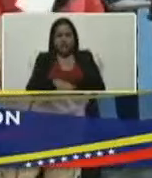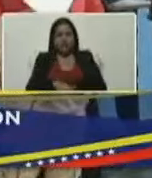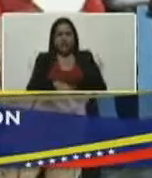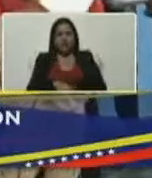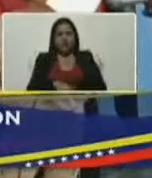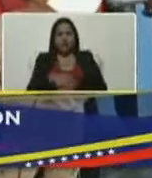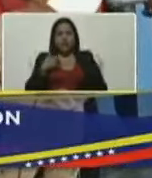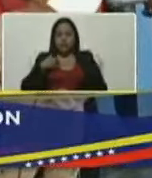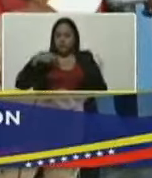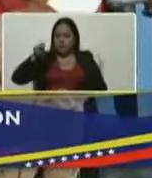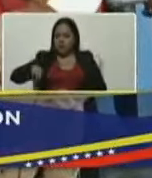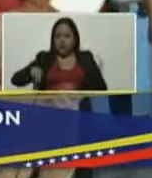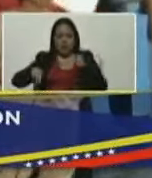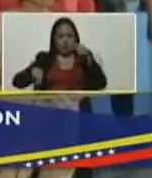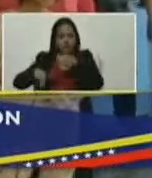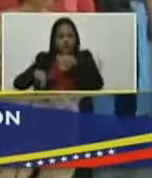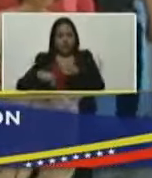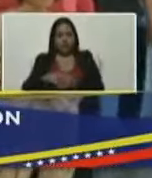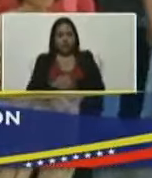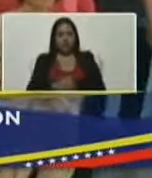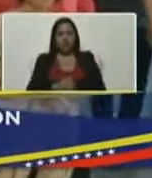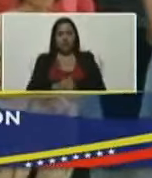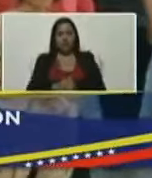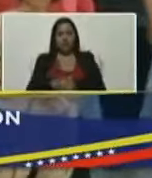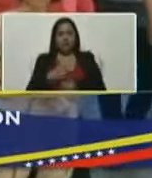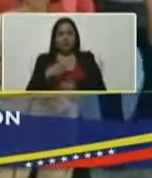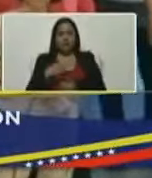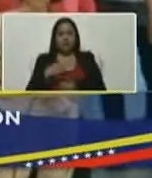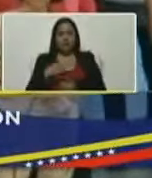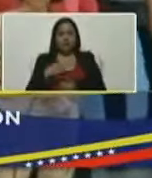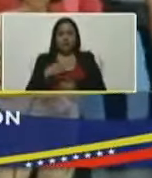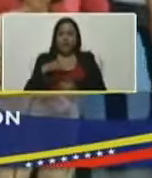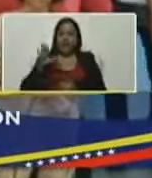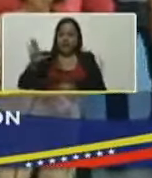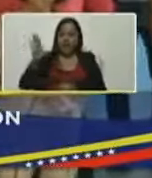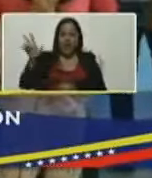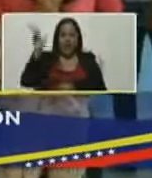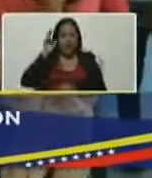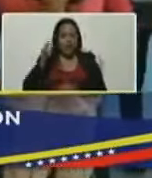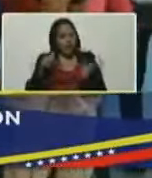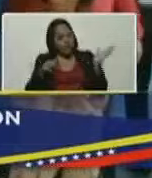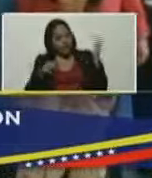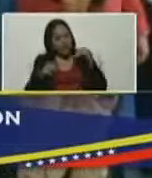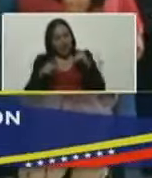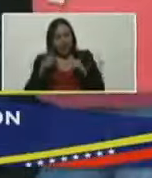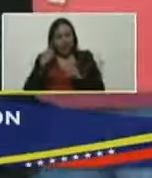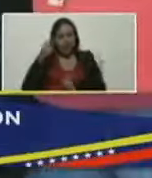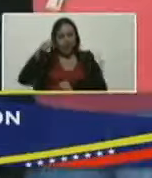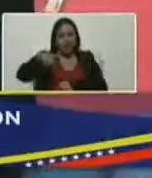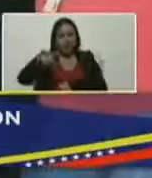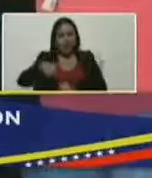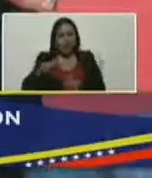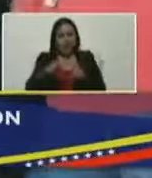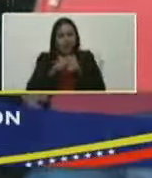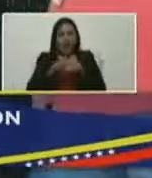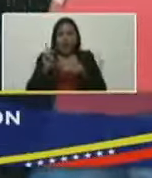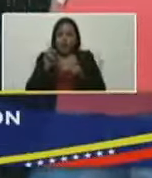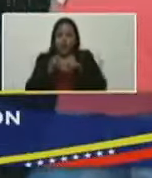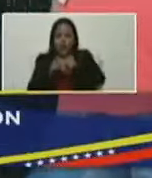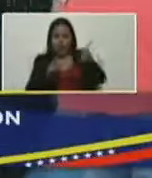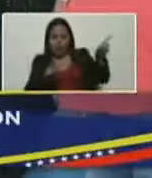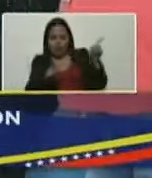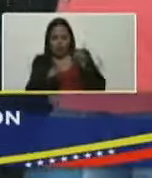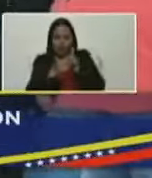me voy a sentar ahí. Ya va, escuche. Venga para acá, muchacha. Ya va, vente para